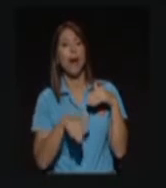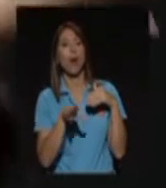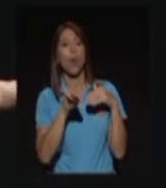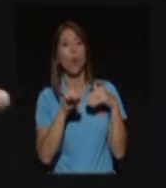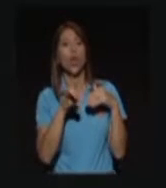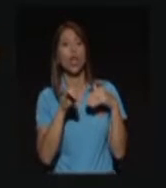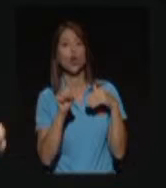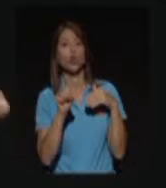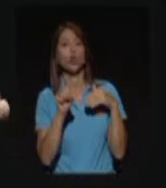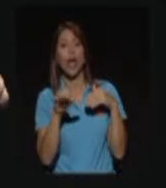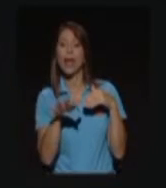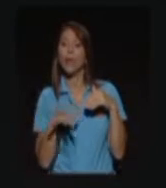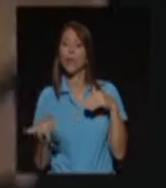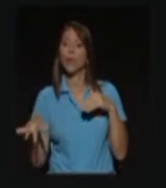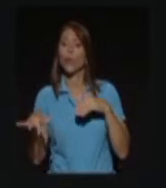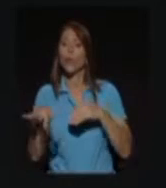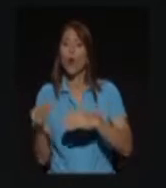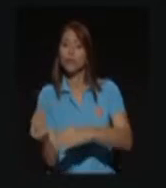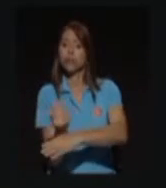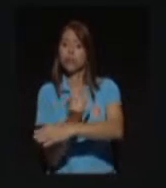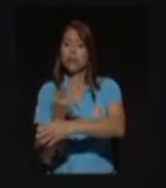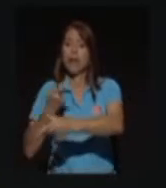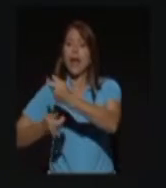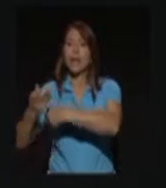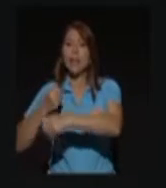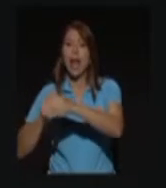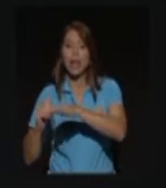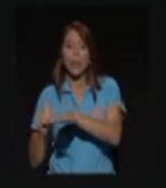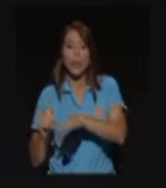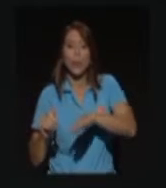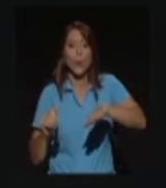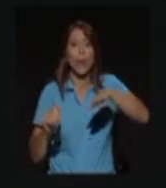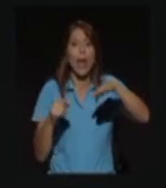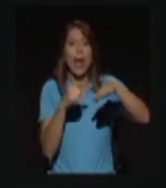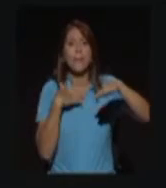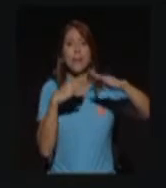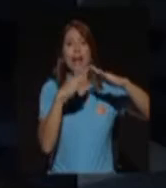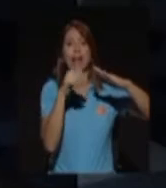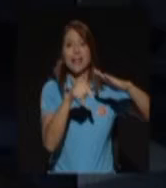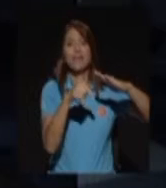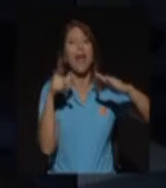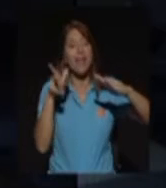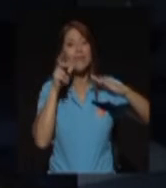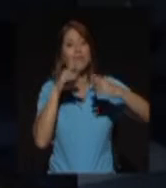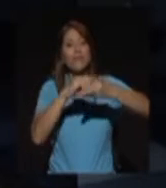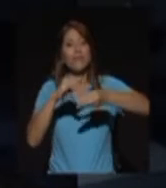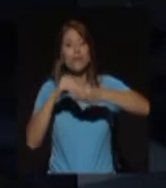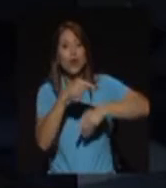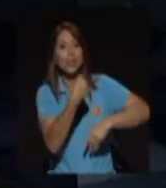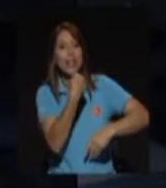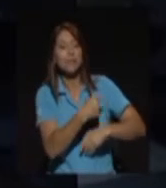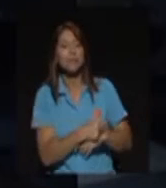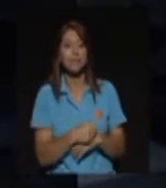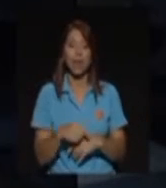de un cafetal, de manera que ahí se cuenta esa historia que usted acaba de narrar. Y entonces ahí fue donde